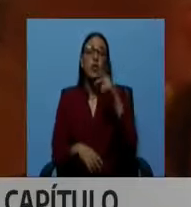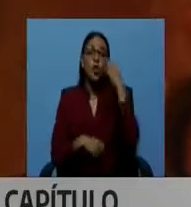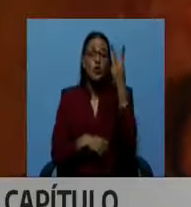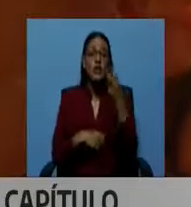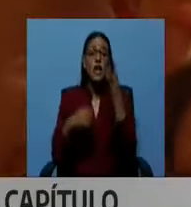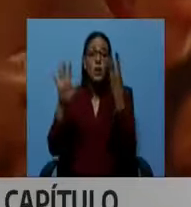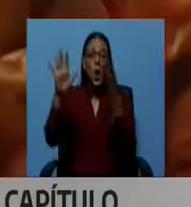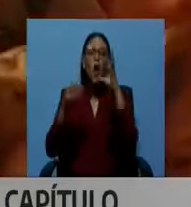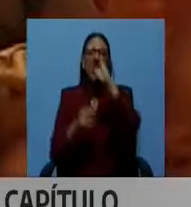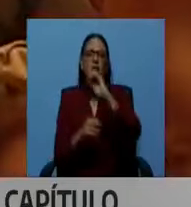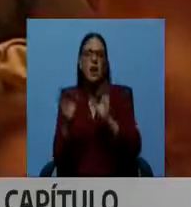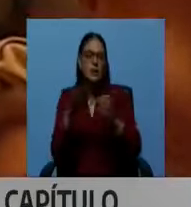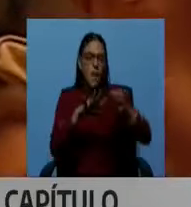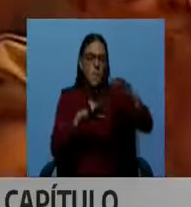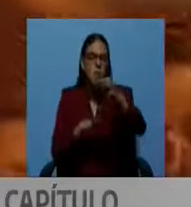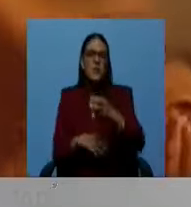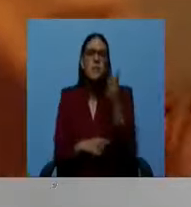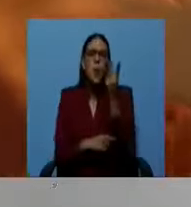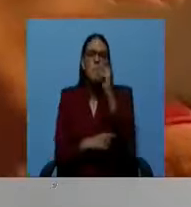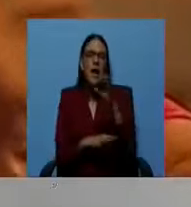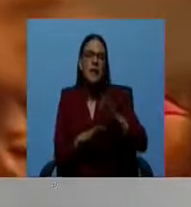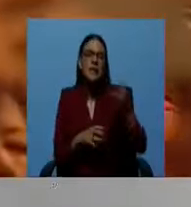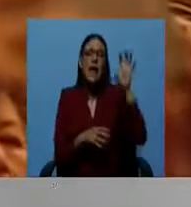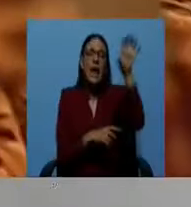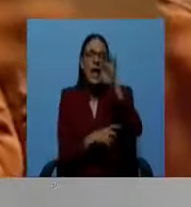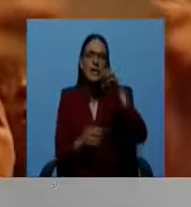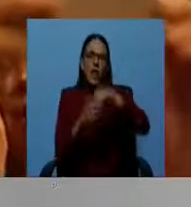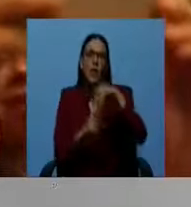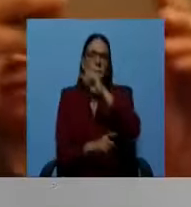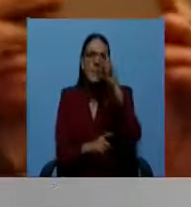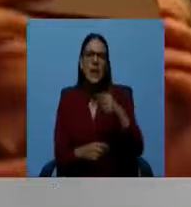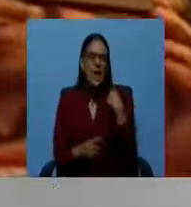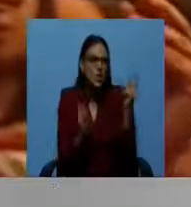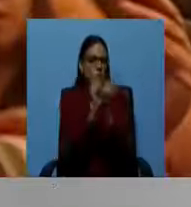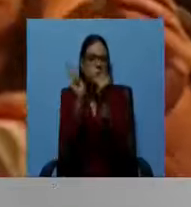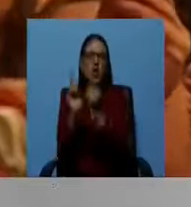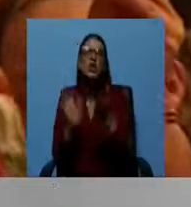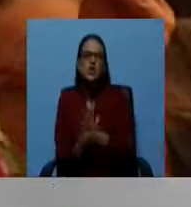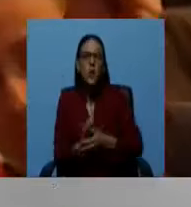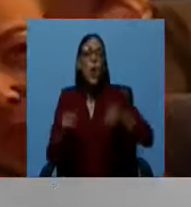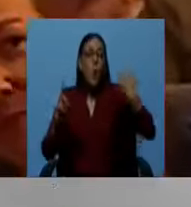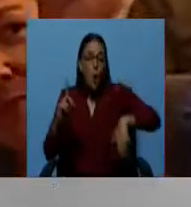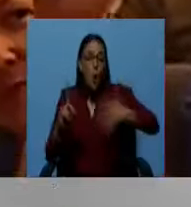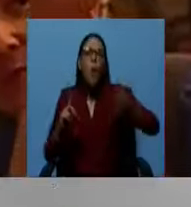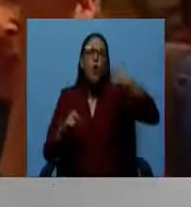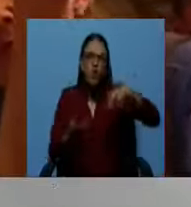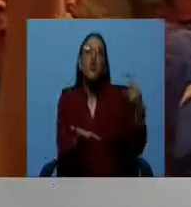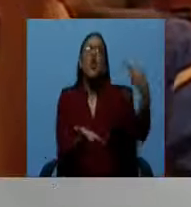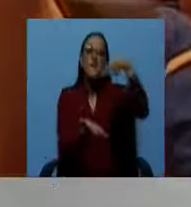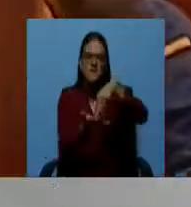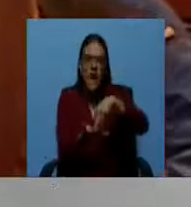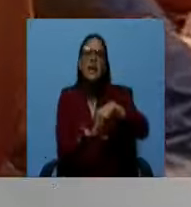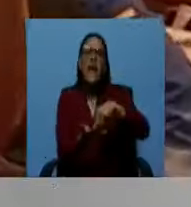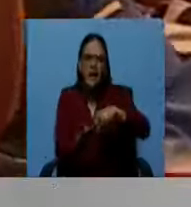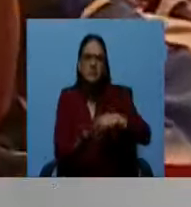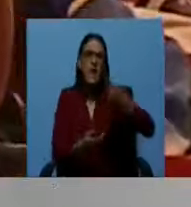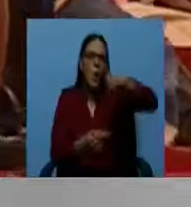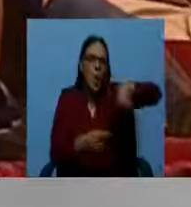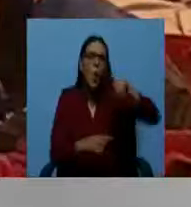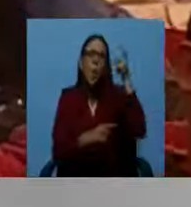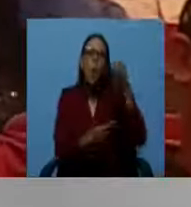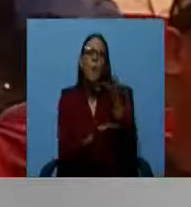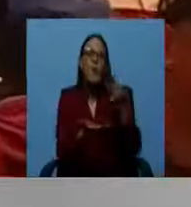municipios del país, esos más de 20 estados del país, y me he encontrado con el coraje de los comunicadores populares, me he encontrado con la fuerza de este